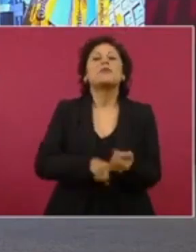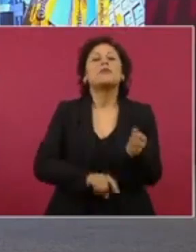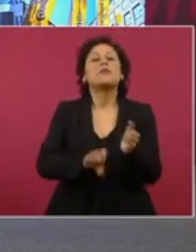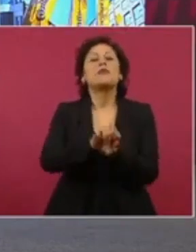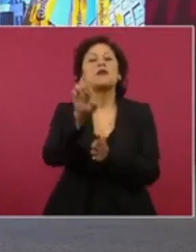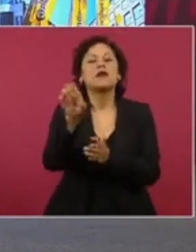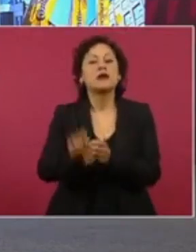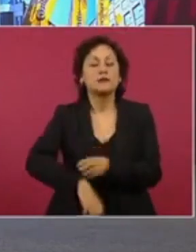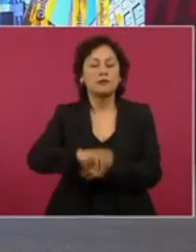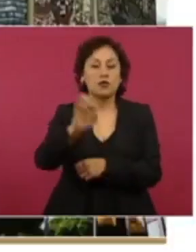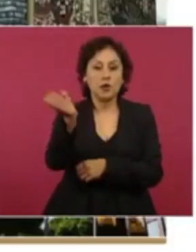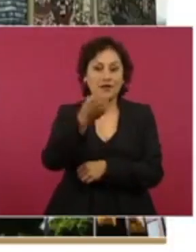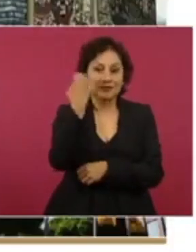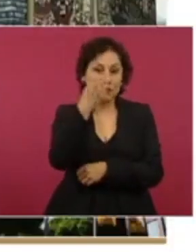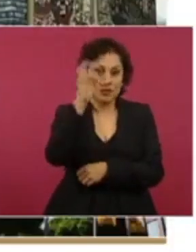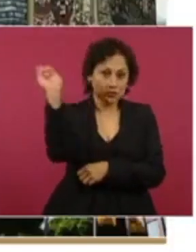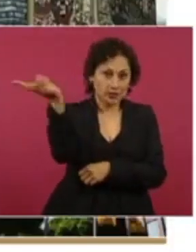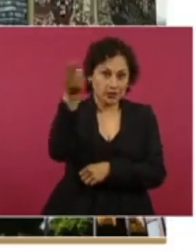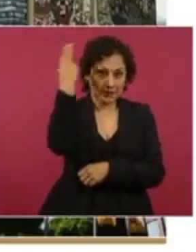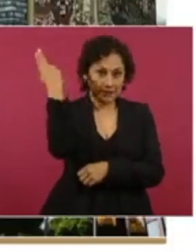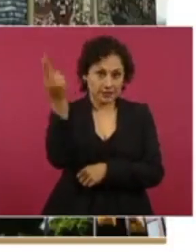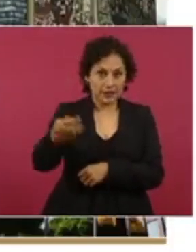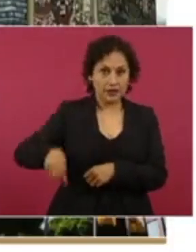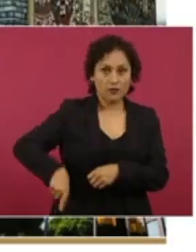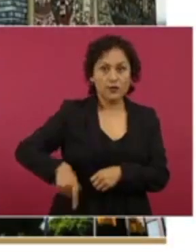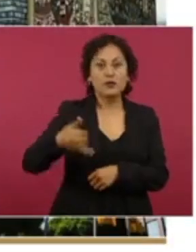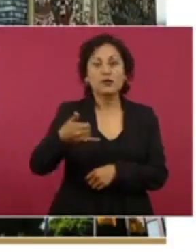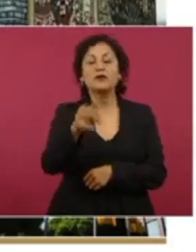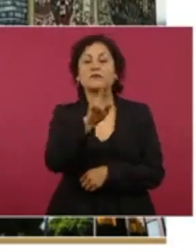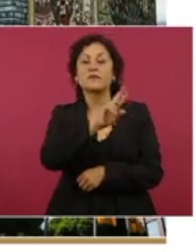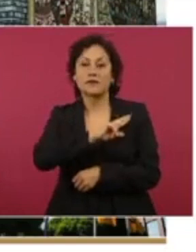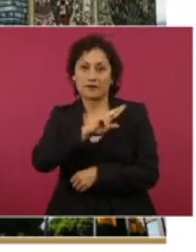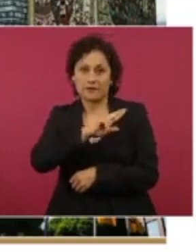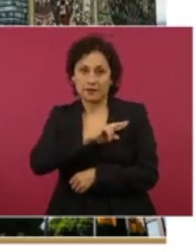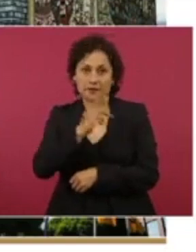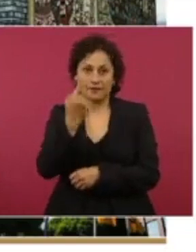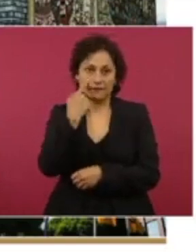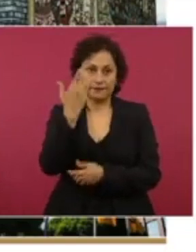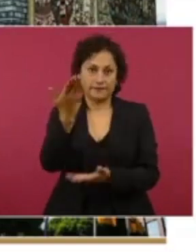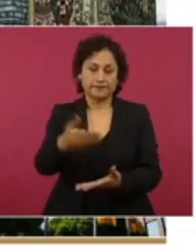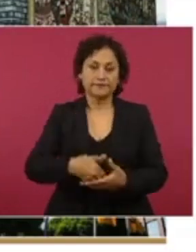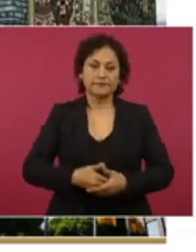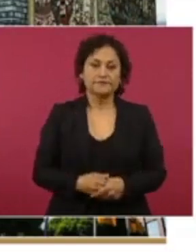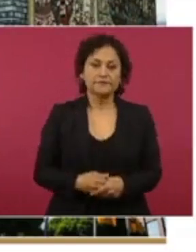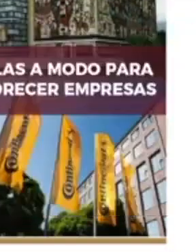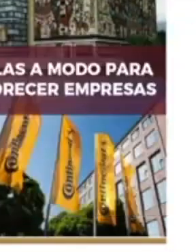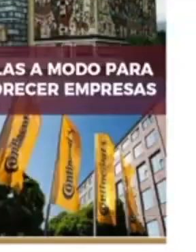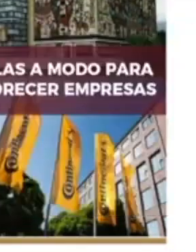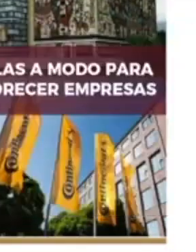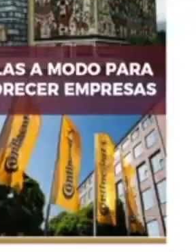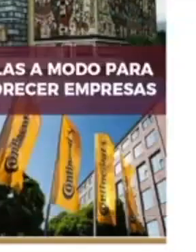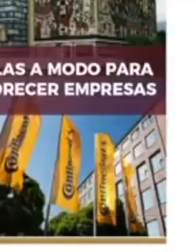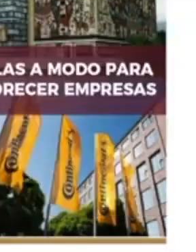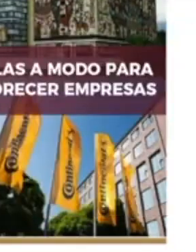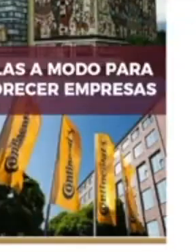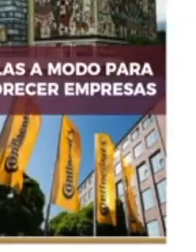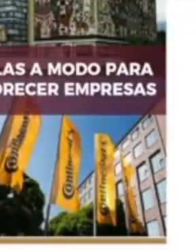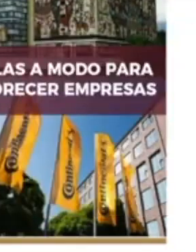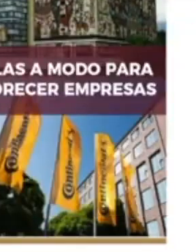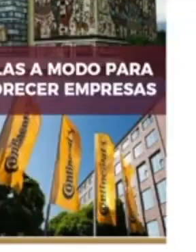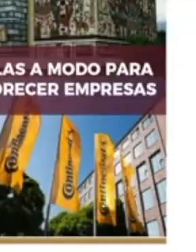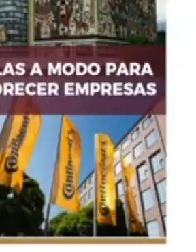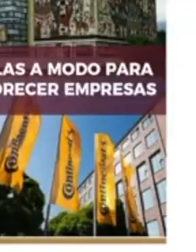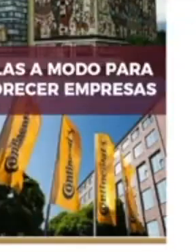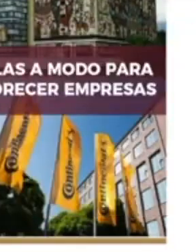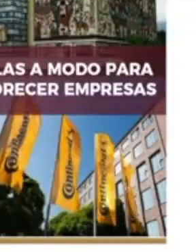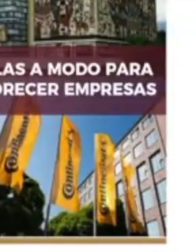del país y también privadas. Las que más recursos recibieron fue el Tecnológico de Monterrey, a la cabeza,